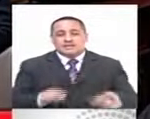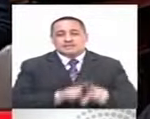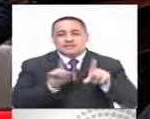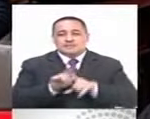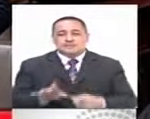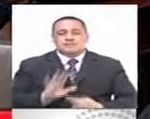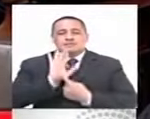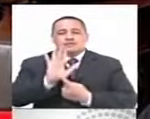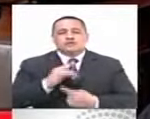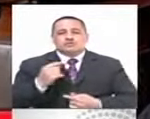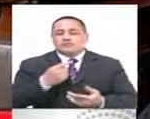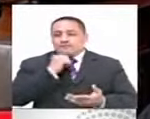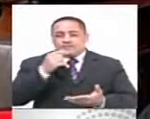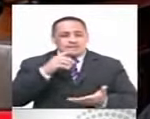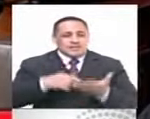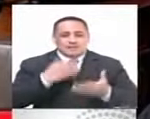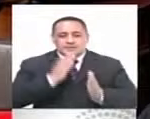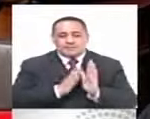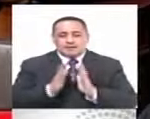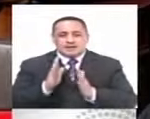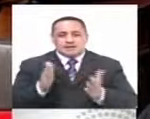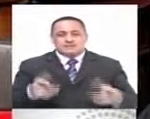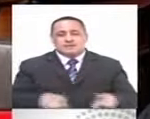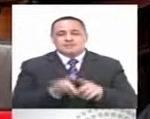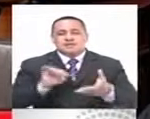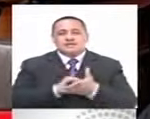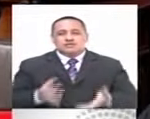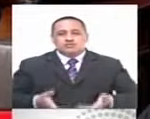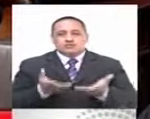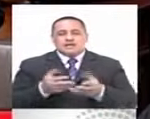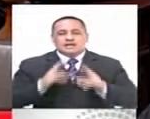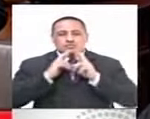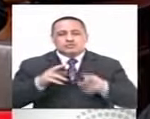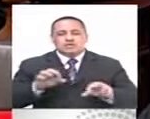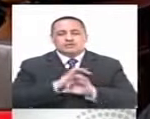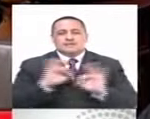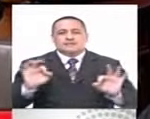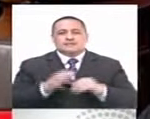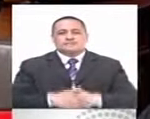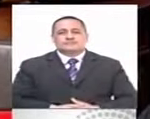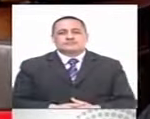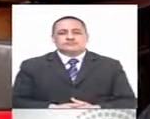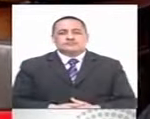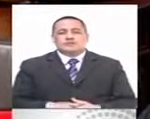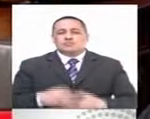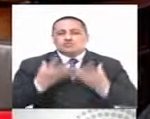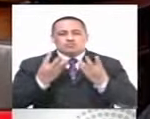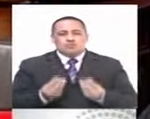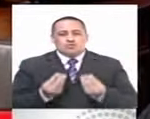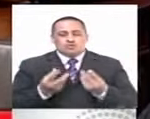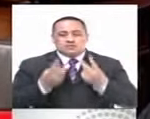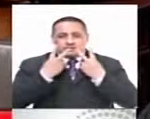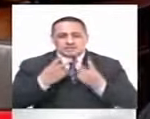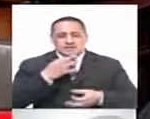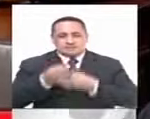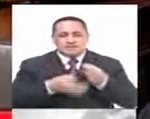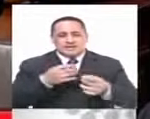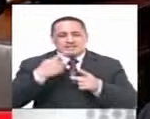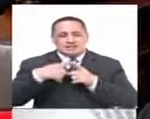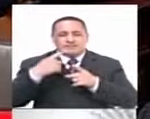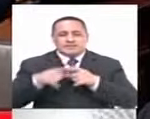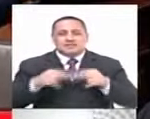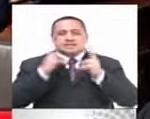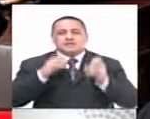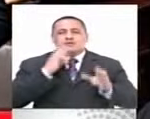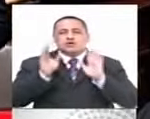presentado son insuficientes y que no generan ningún resultado. Muy poco sirve enfatizar otros temas